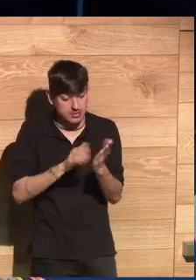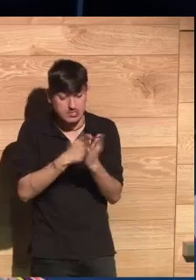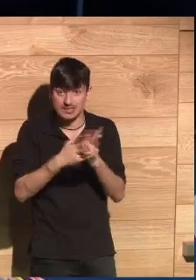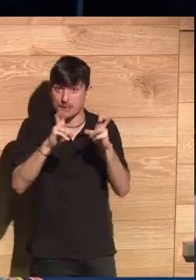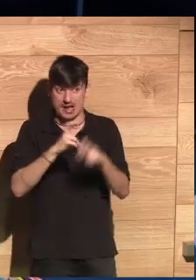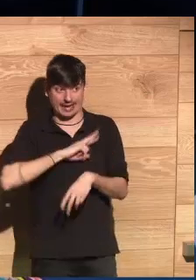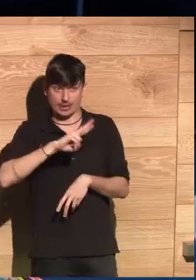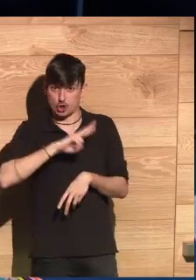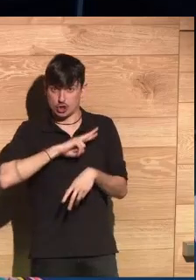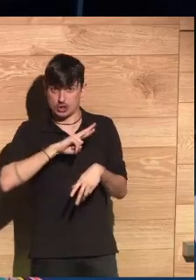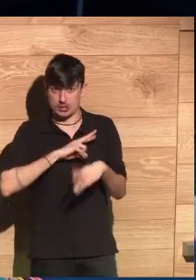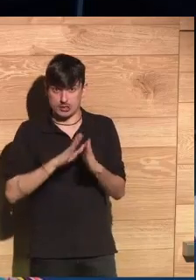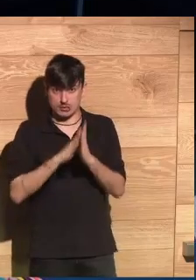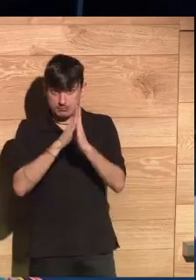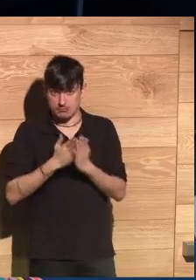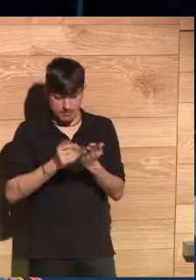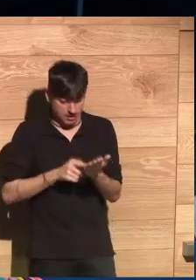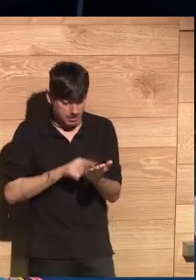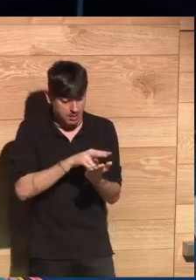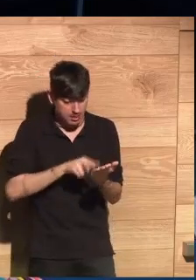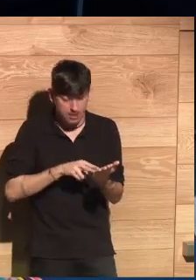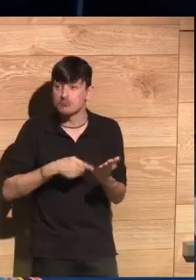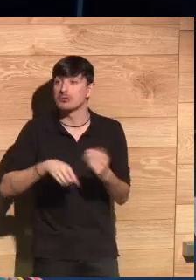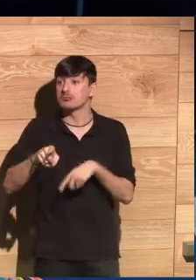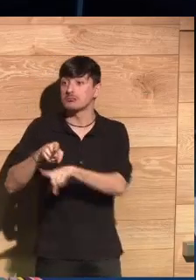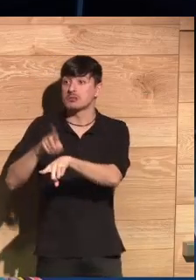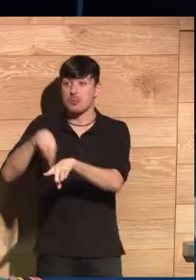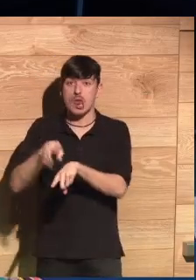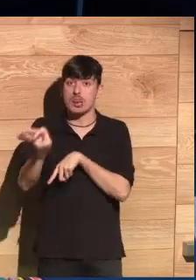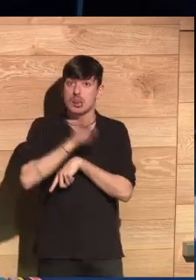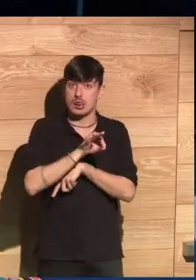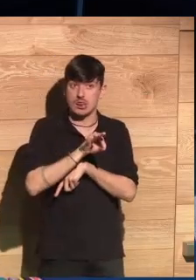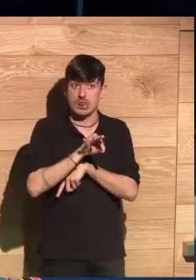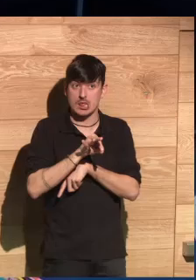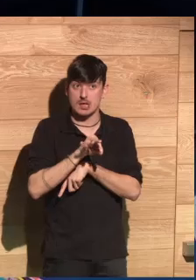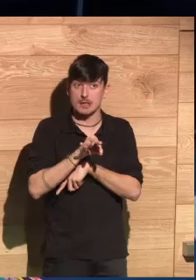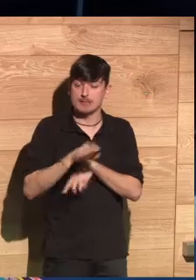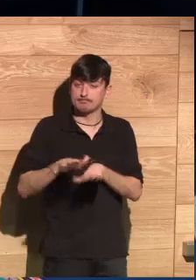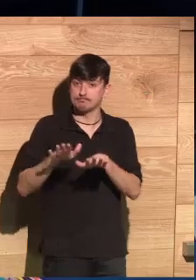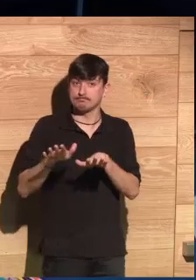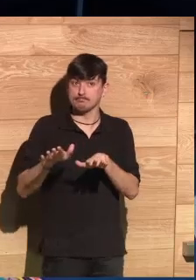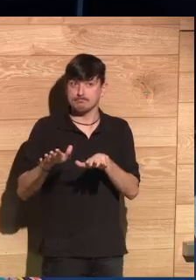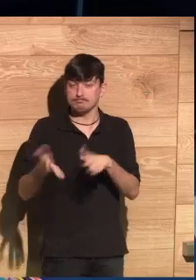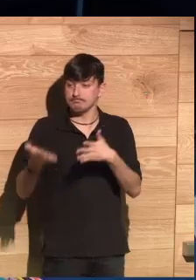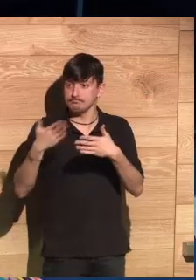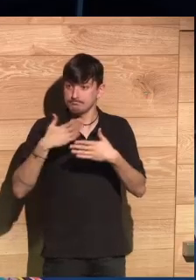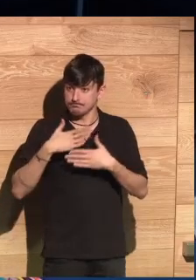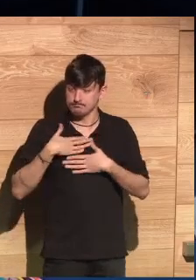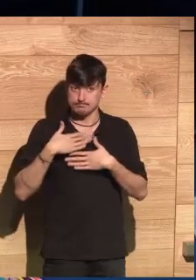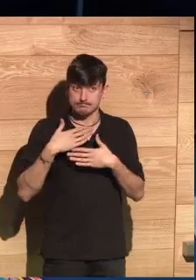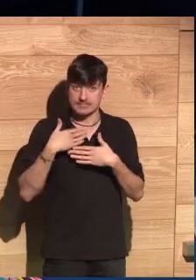las religiones, pero ella también elige en un determinado momento quedarse con